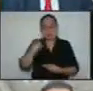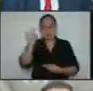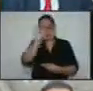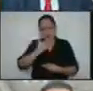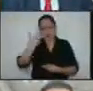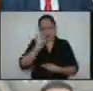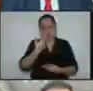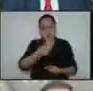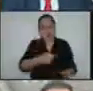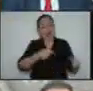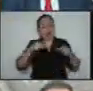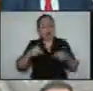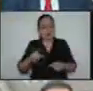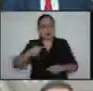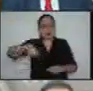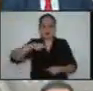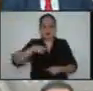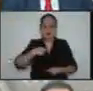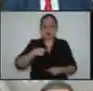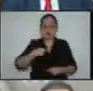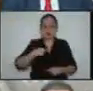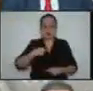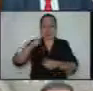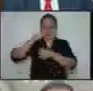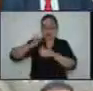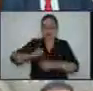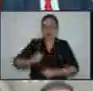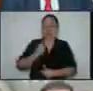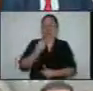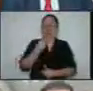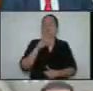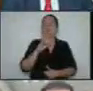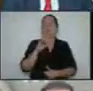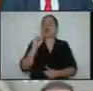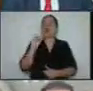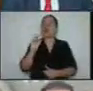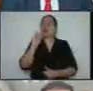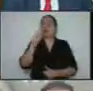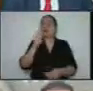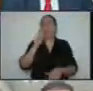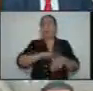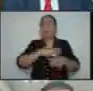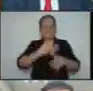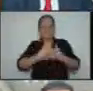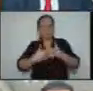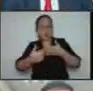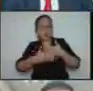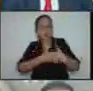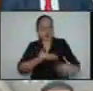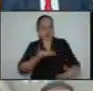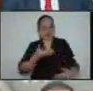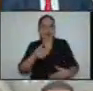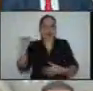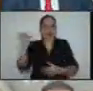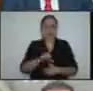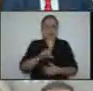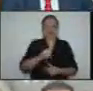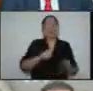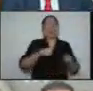autoridades 2.0. Autoridades de hoy, que requieren, como nos dice Aarón Barak,